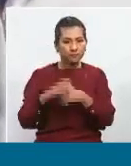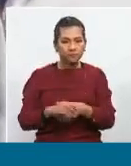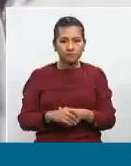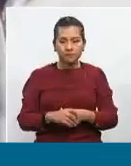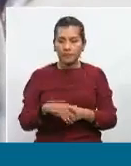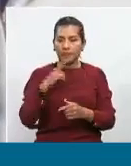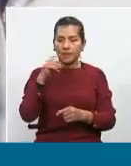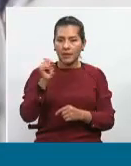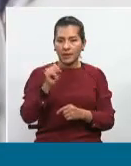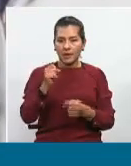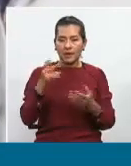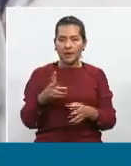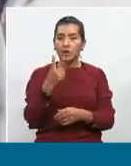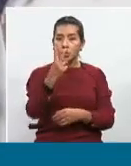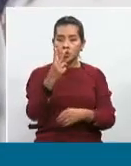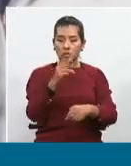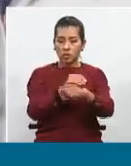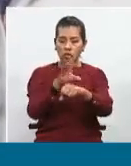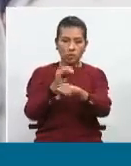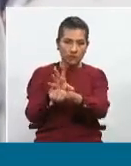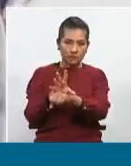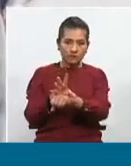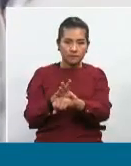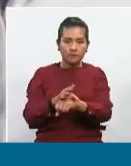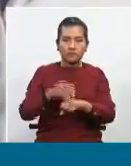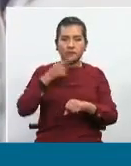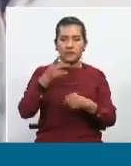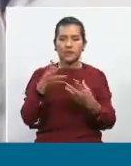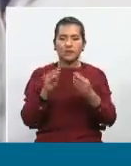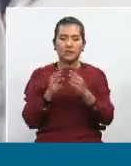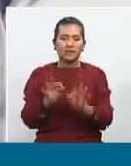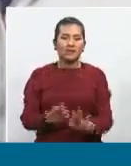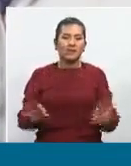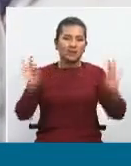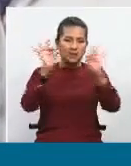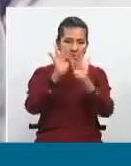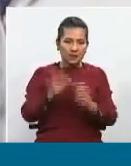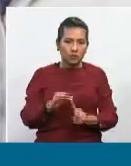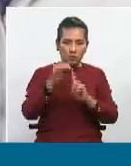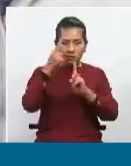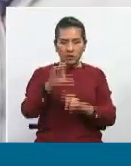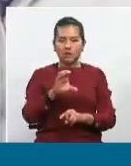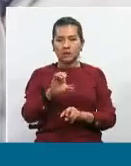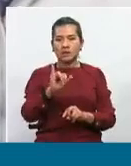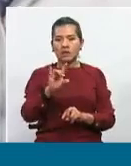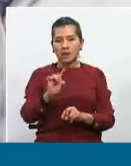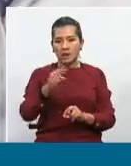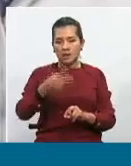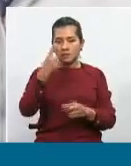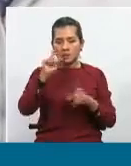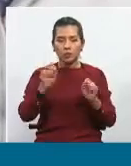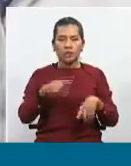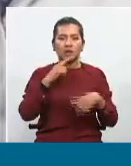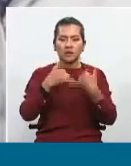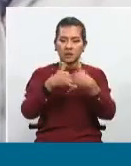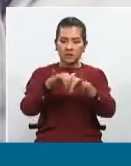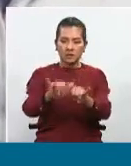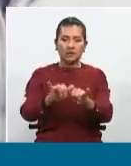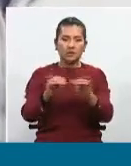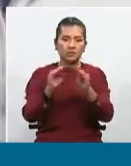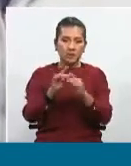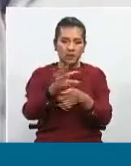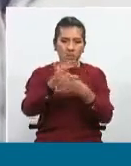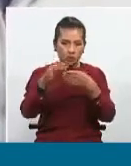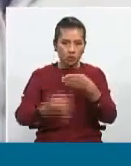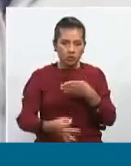Precisamente dos de las recomendaciones, entre otras, priorizadas por la CIDH para hacer seguimiento a su cumplimiento,